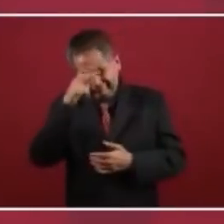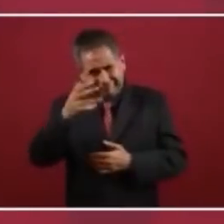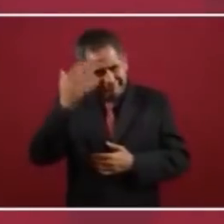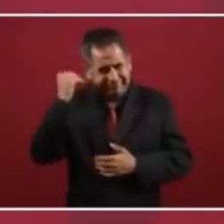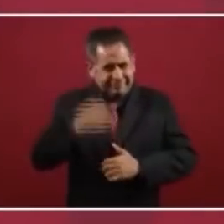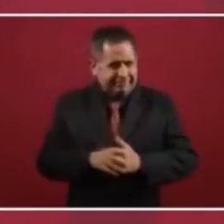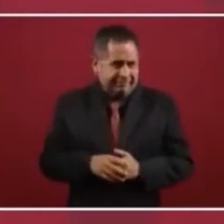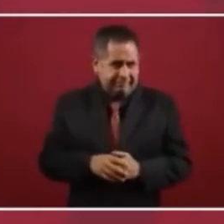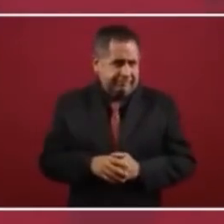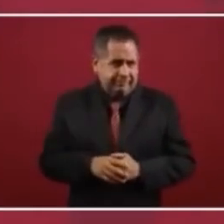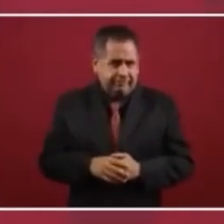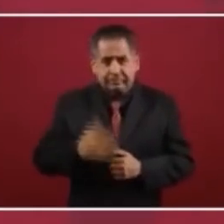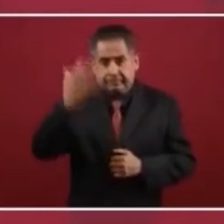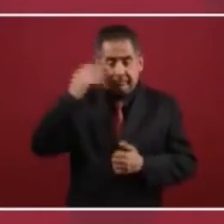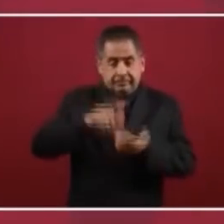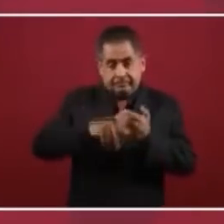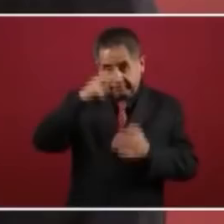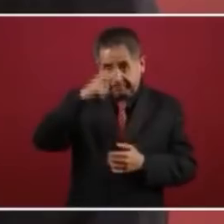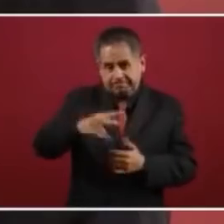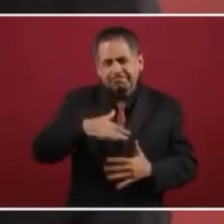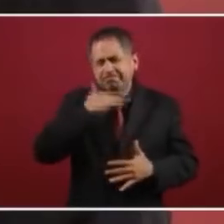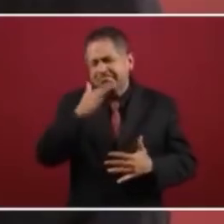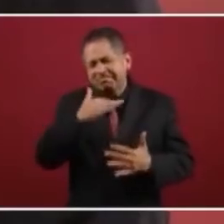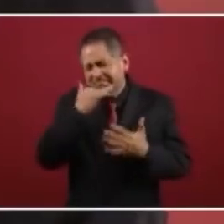era el país de la corrupción